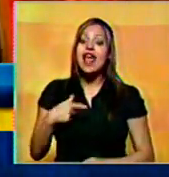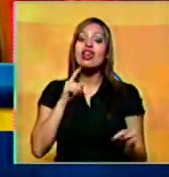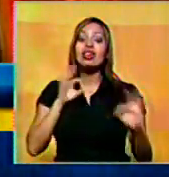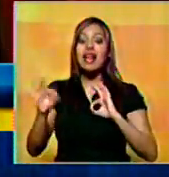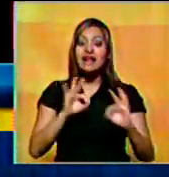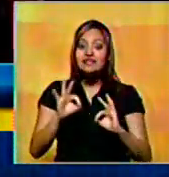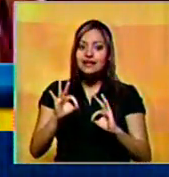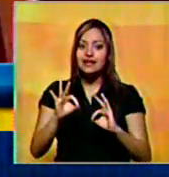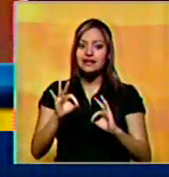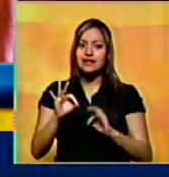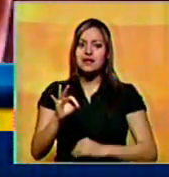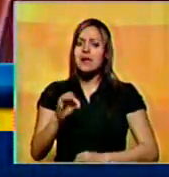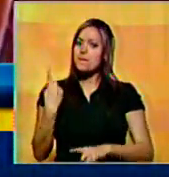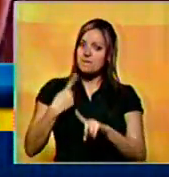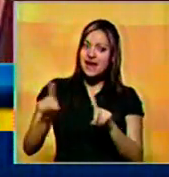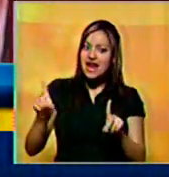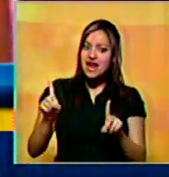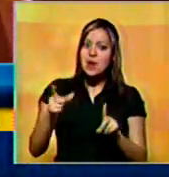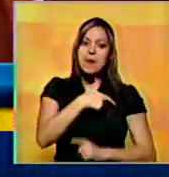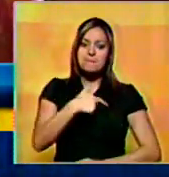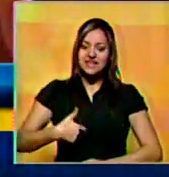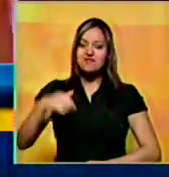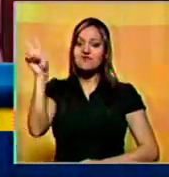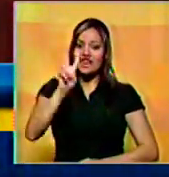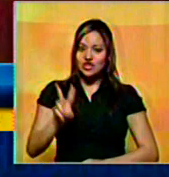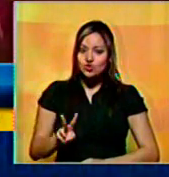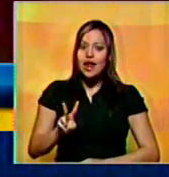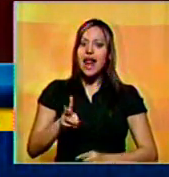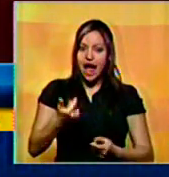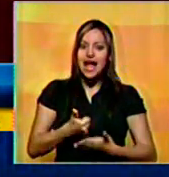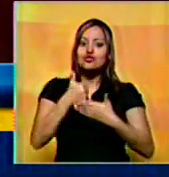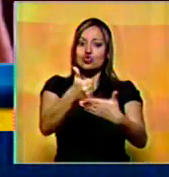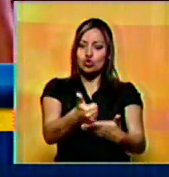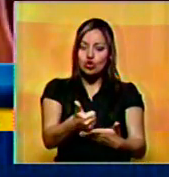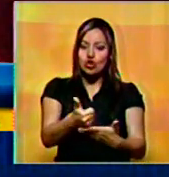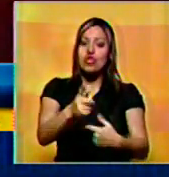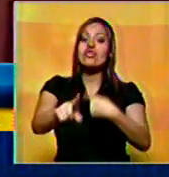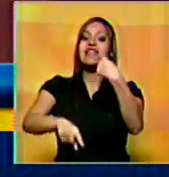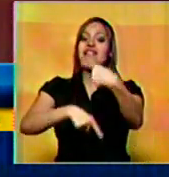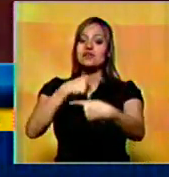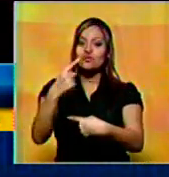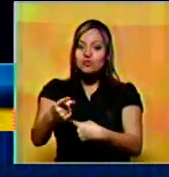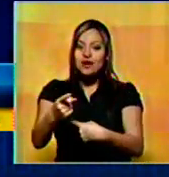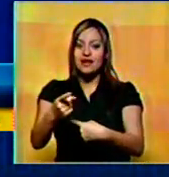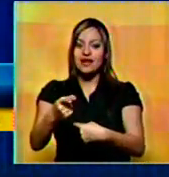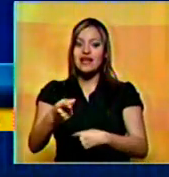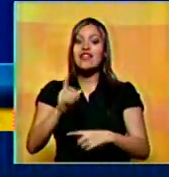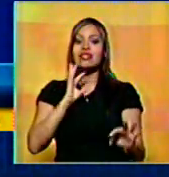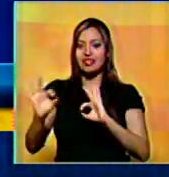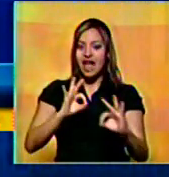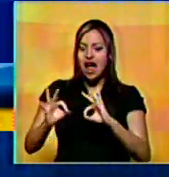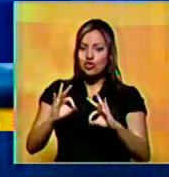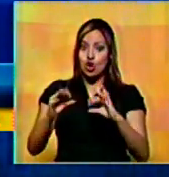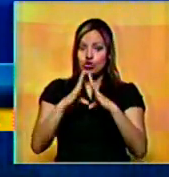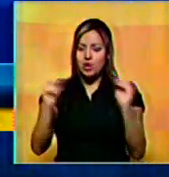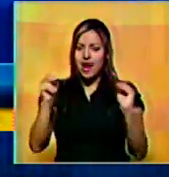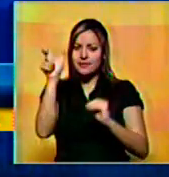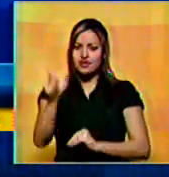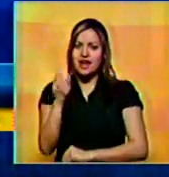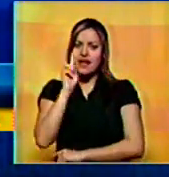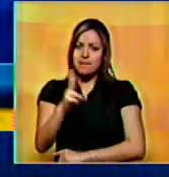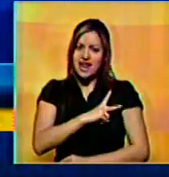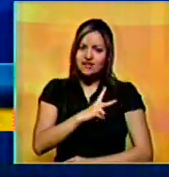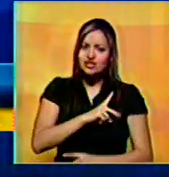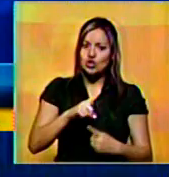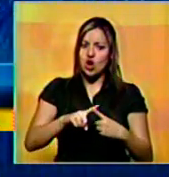actriz. Uh-huh. Digo, bueno, pero el Miss Venezuela es un gran trampolín para después ser actriz porque te van a ver todas las televisoras,